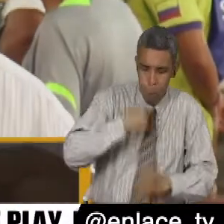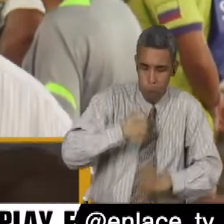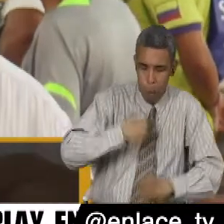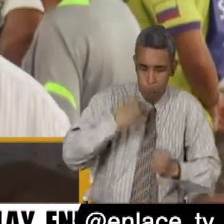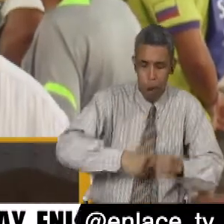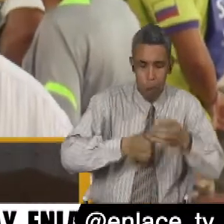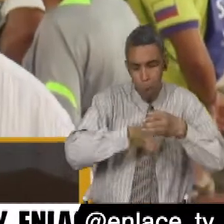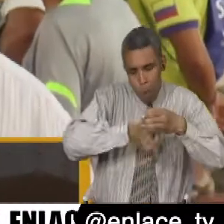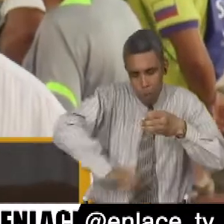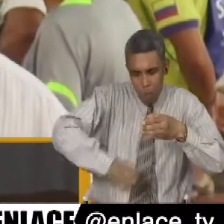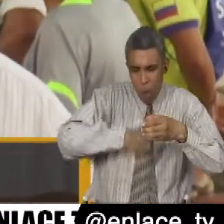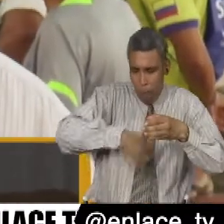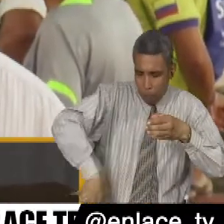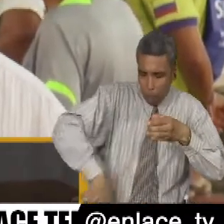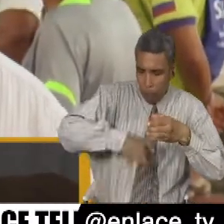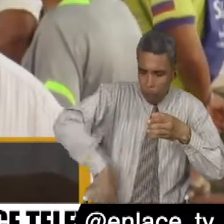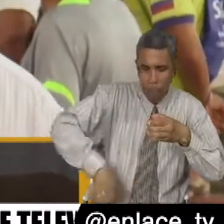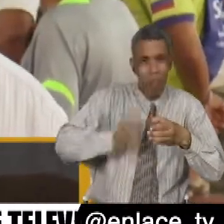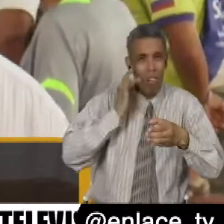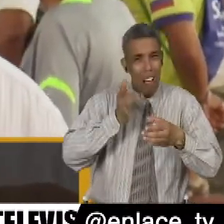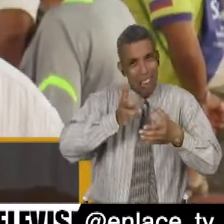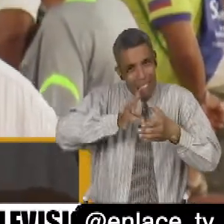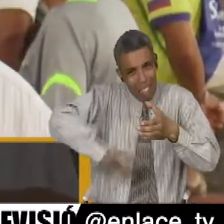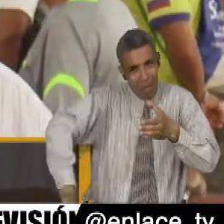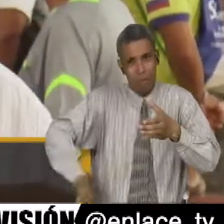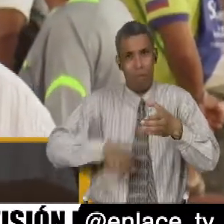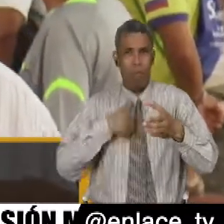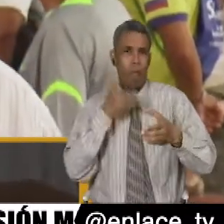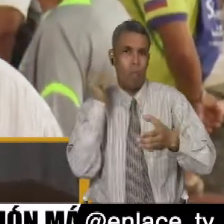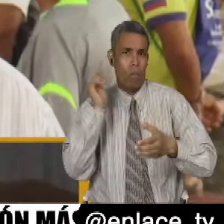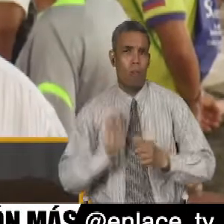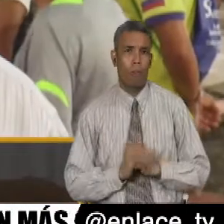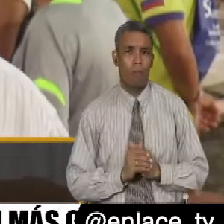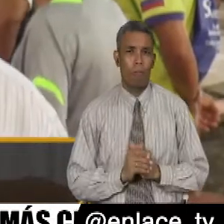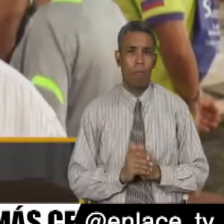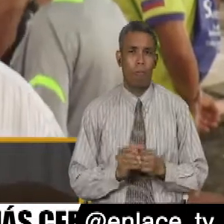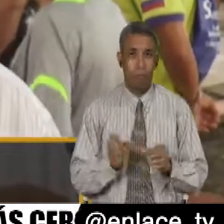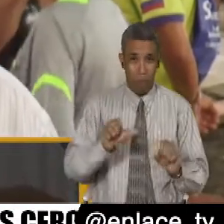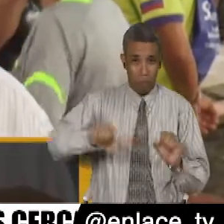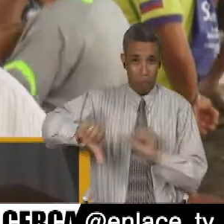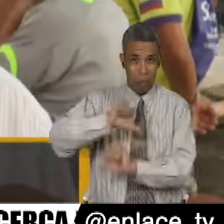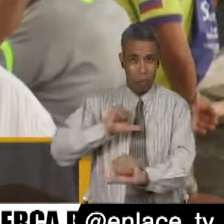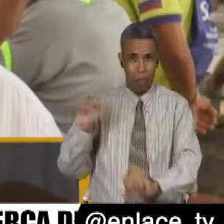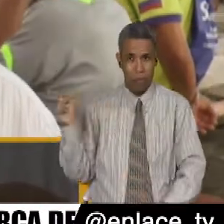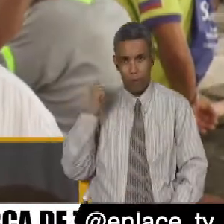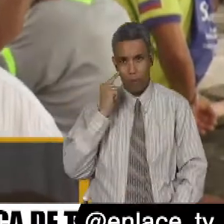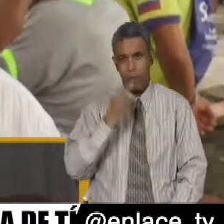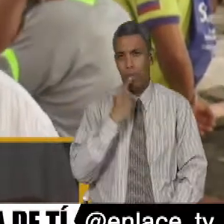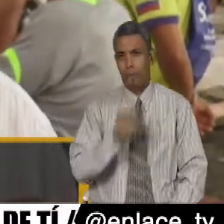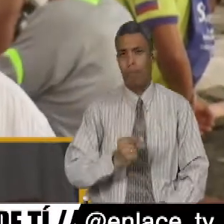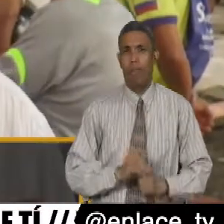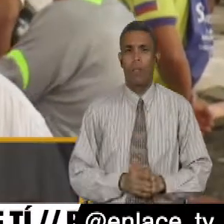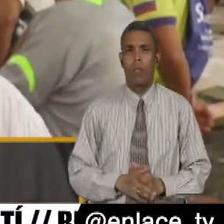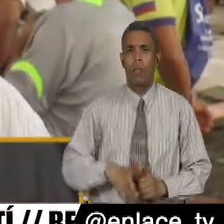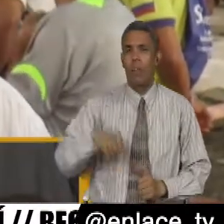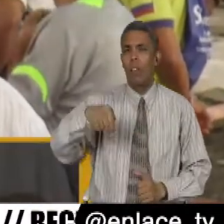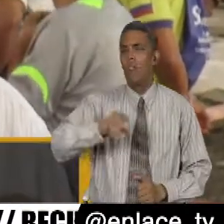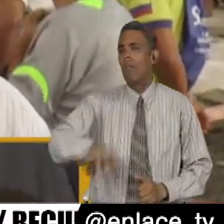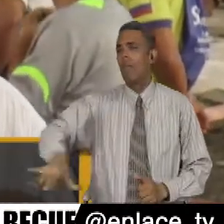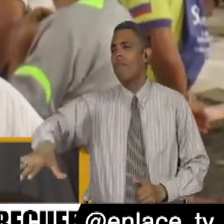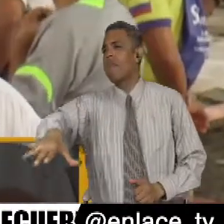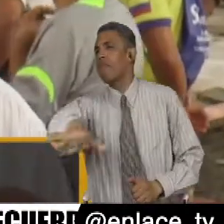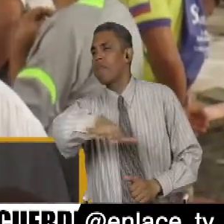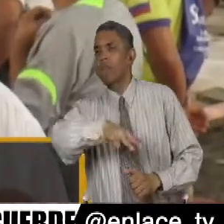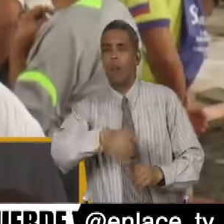la inundación específicamente en donde tenemos varios sectores inundados y muchas familias